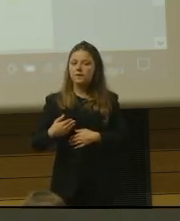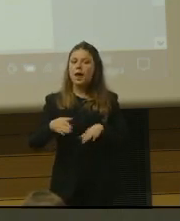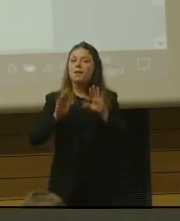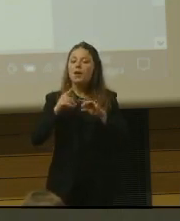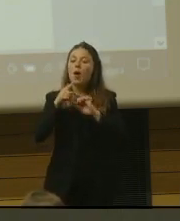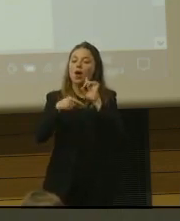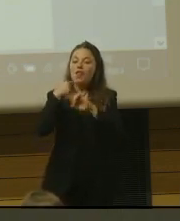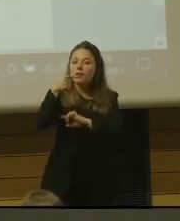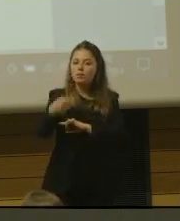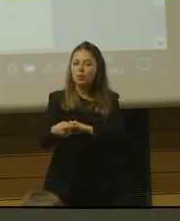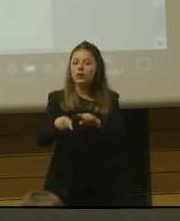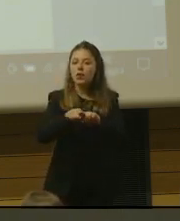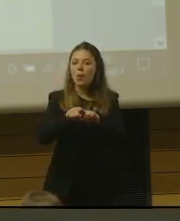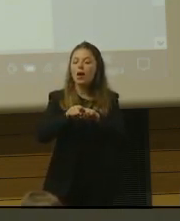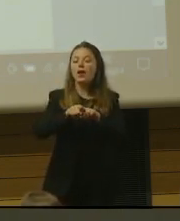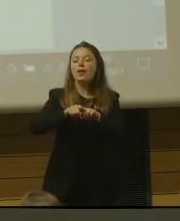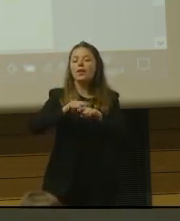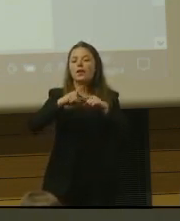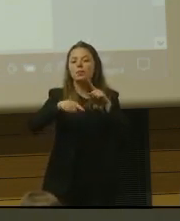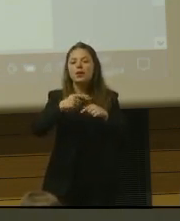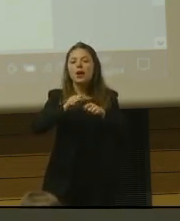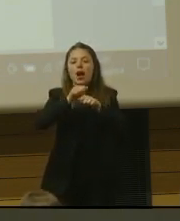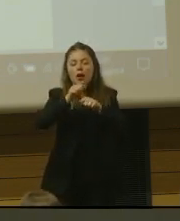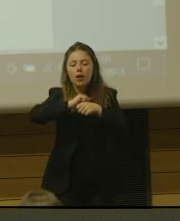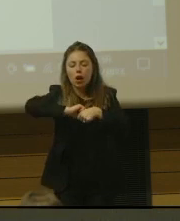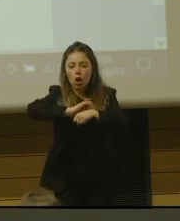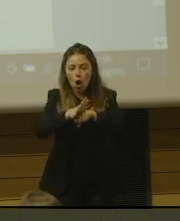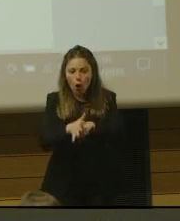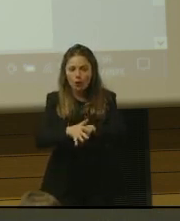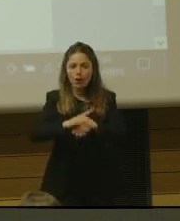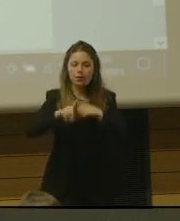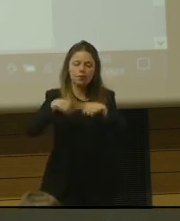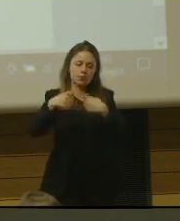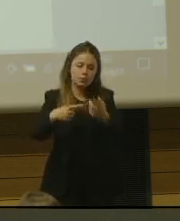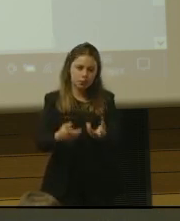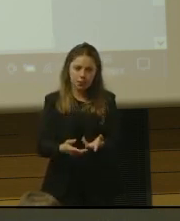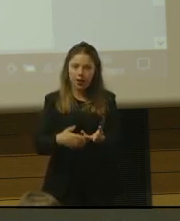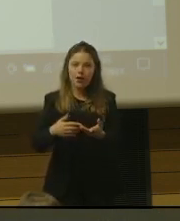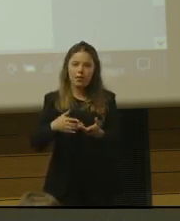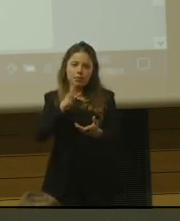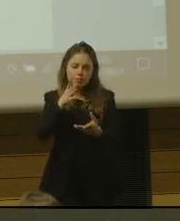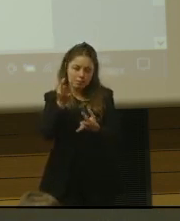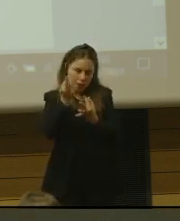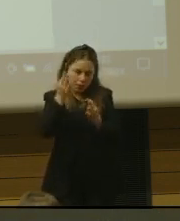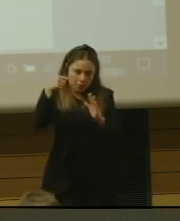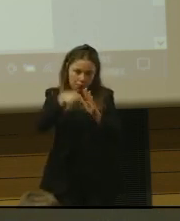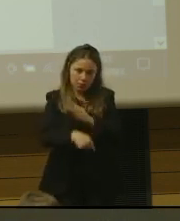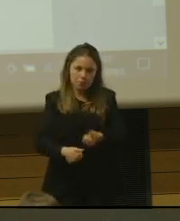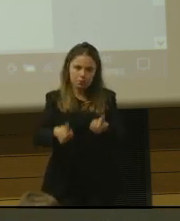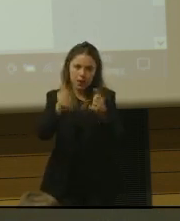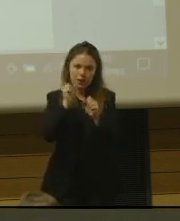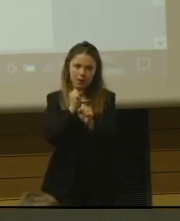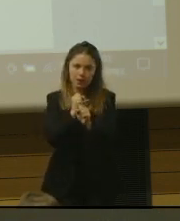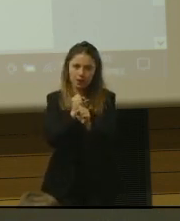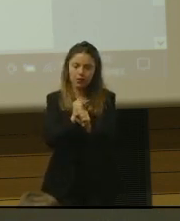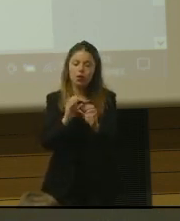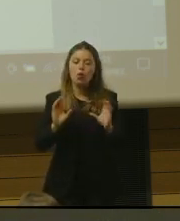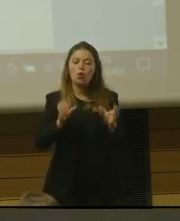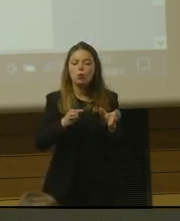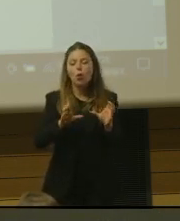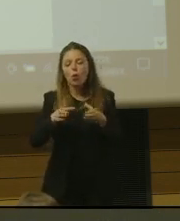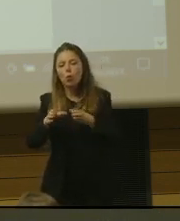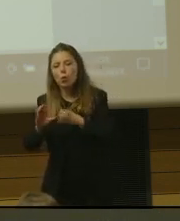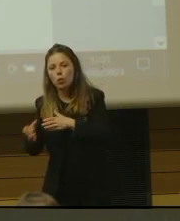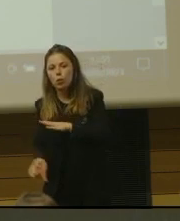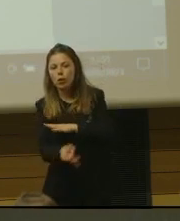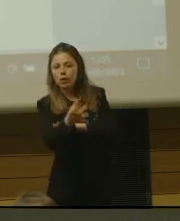queríamos, pero con todo esto de la pandemia y todo eso, no pudimos llegar a crecerlo, queríamos hacerlo y tal, crear grupos